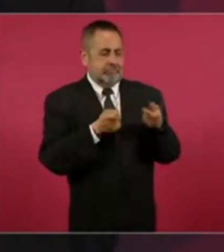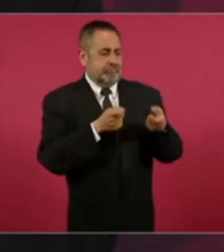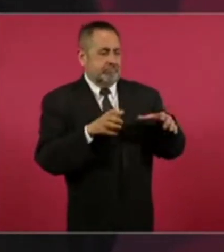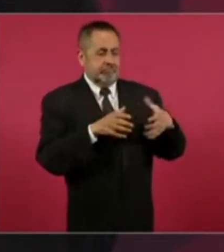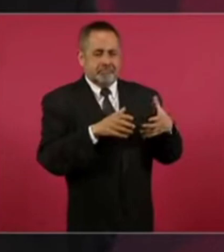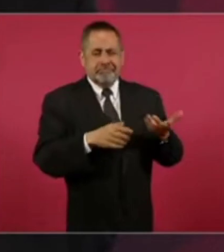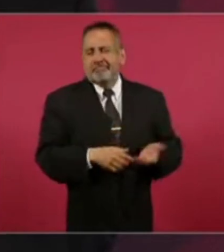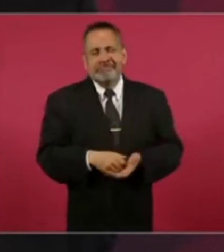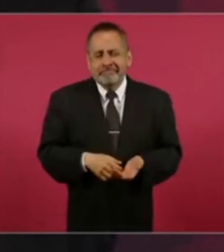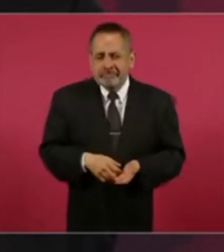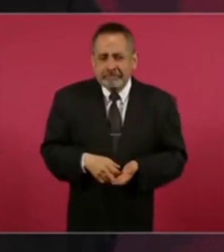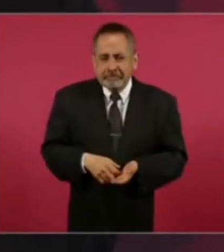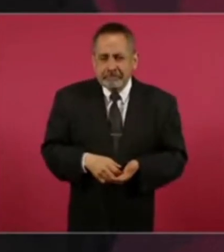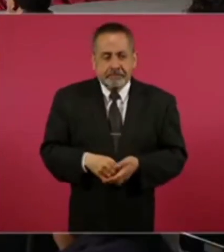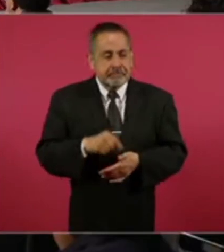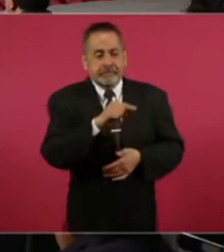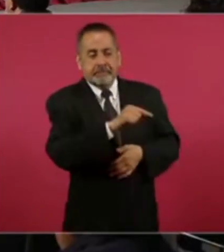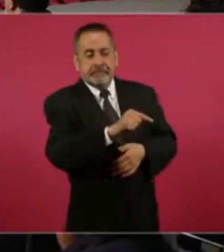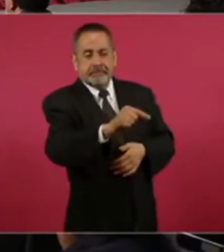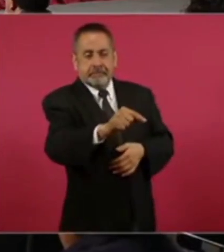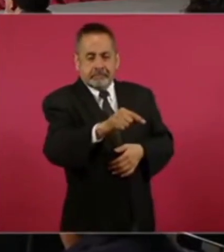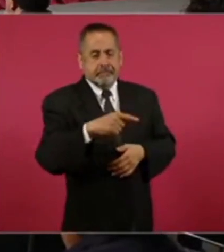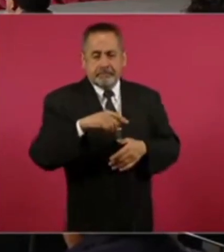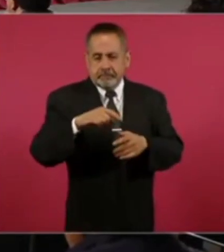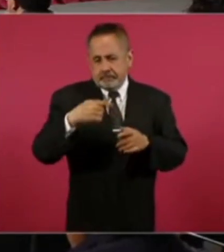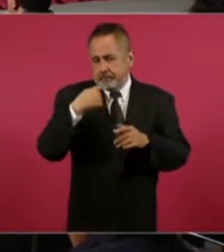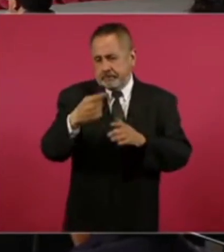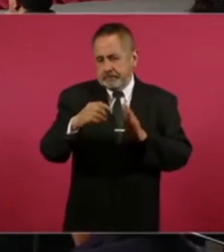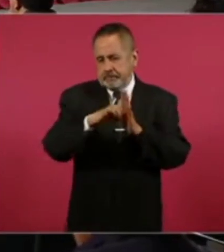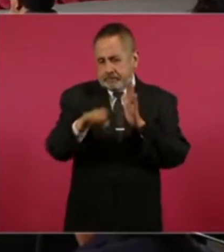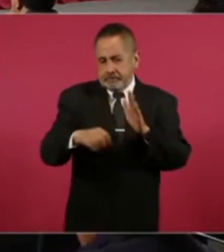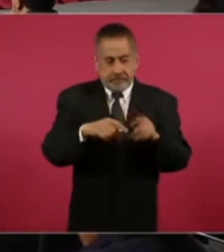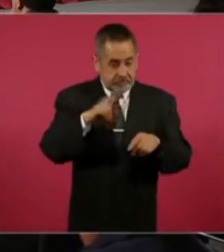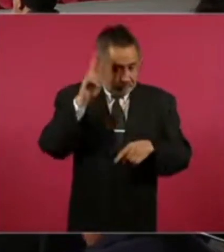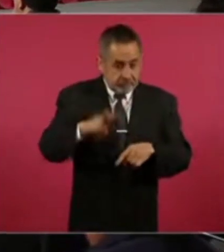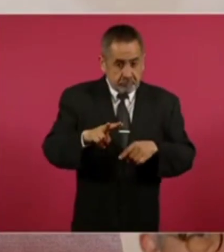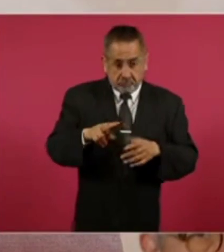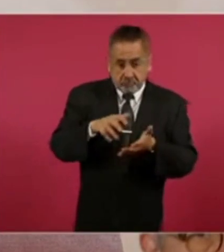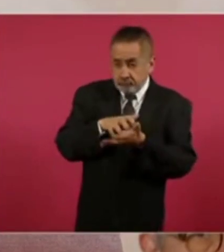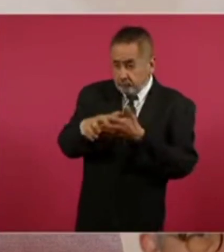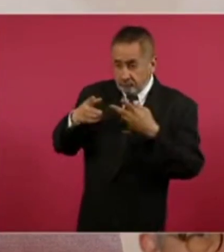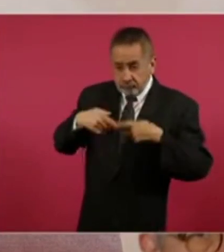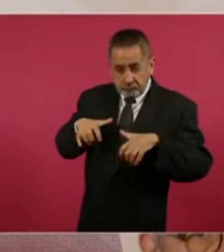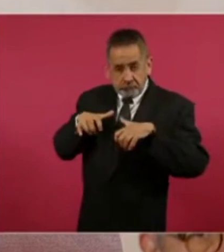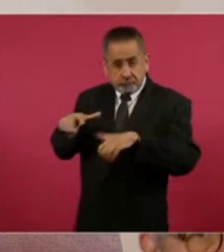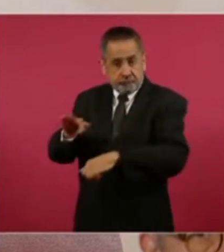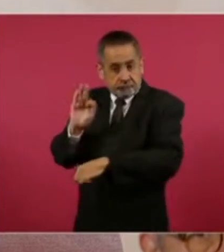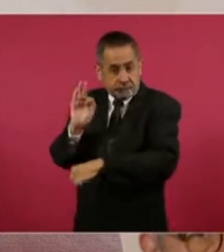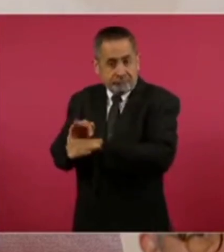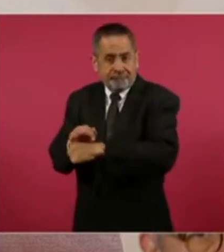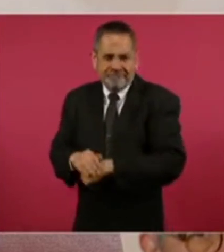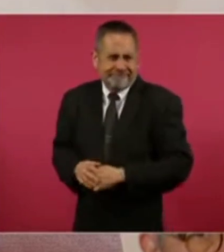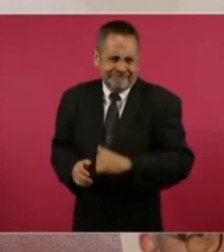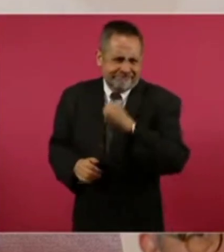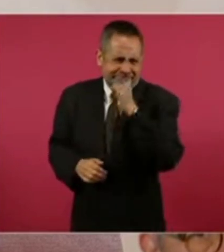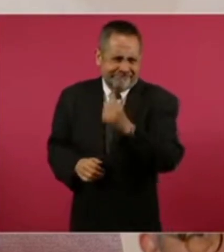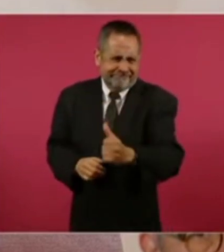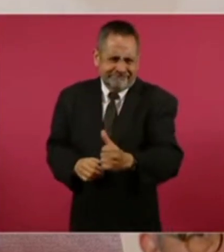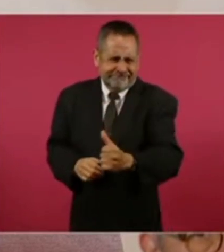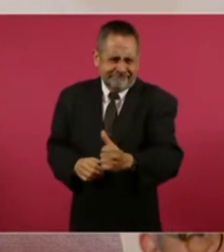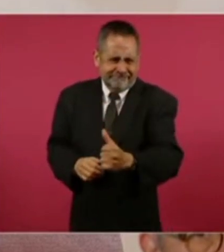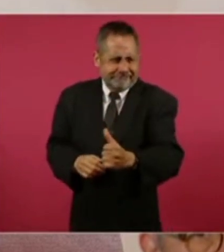porque ni modo que estos organismos, ya puse el ejemplo, estén pensando en el pueblo. Si estuviesen pensando en el